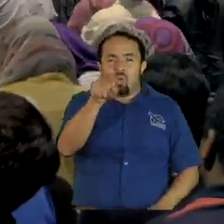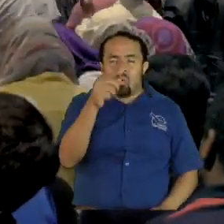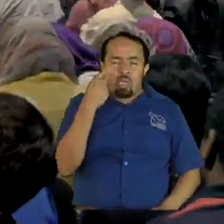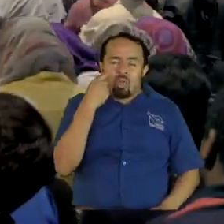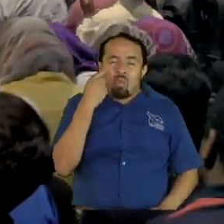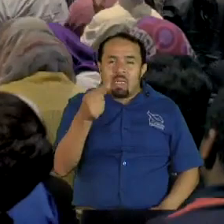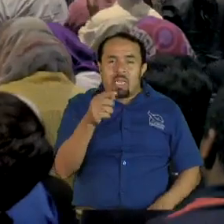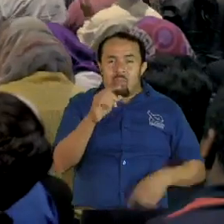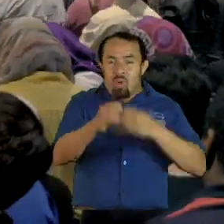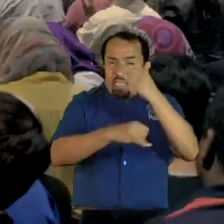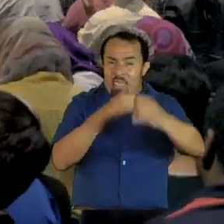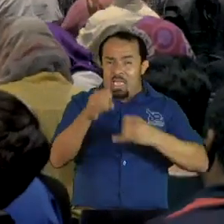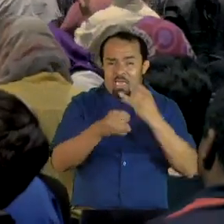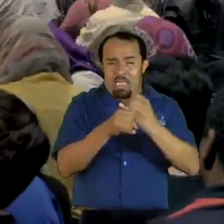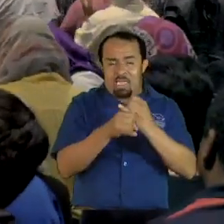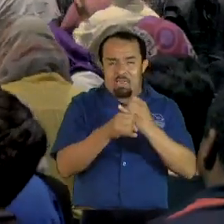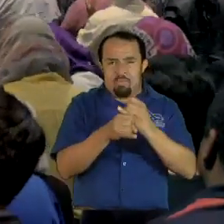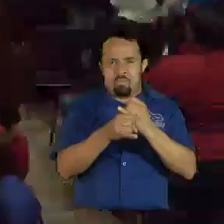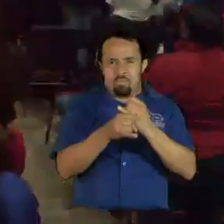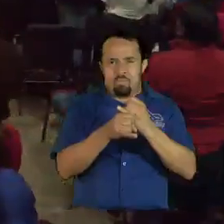Aquí vienen algunas personas.